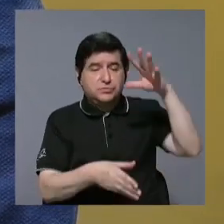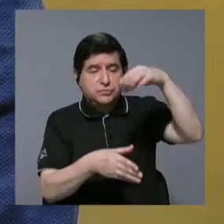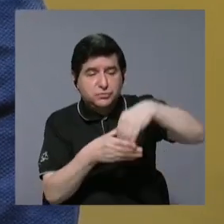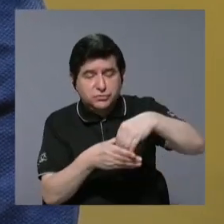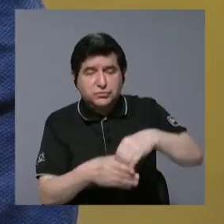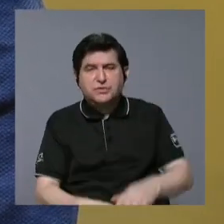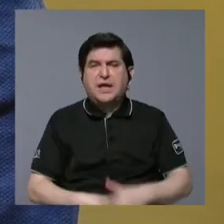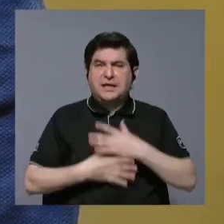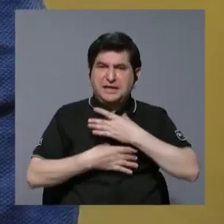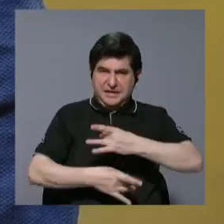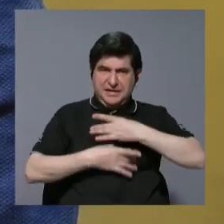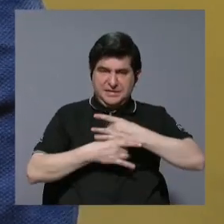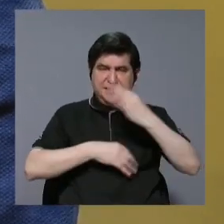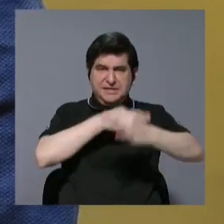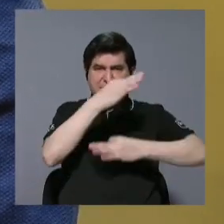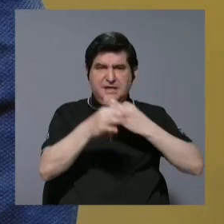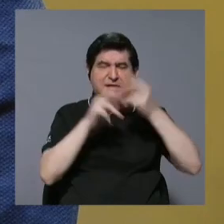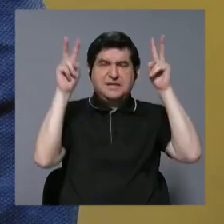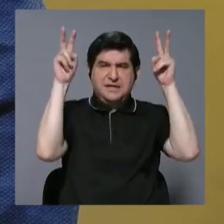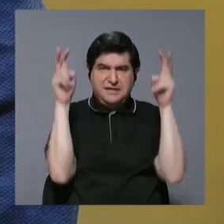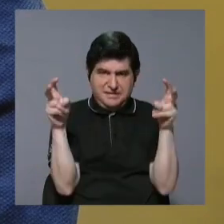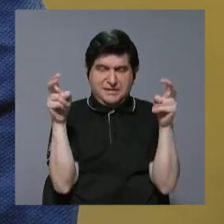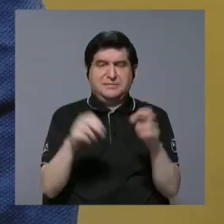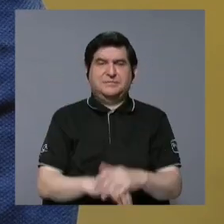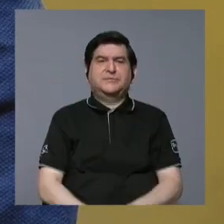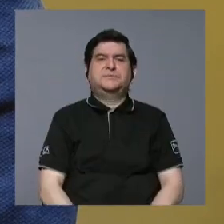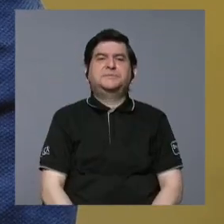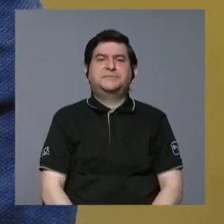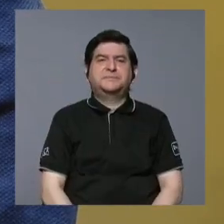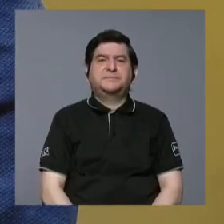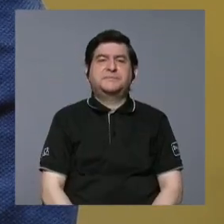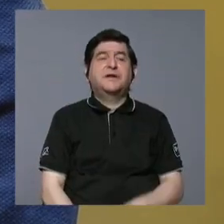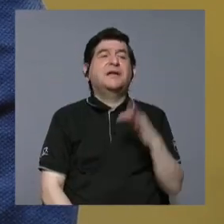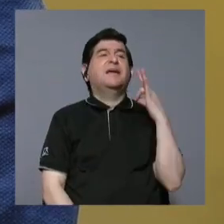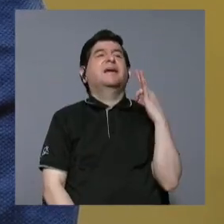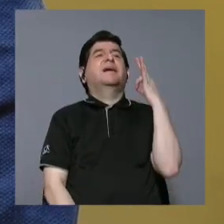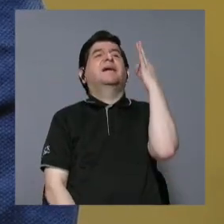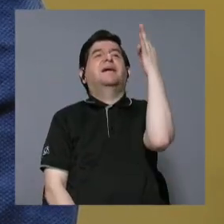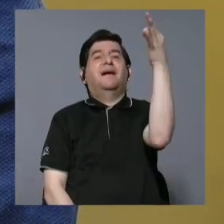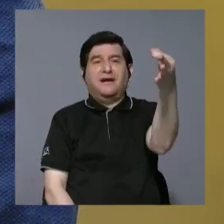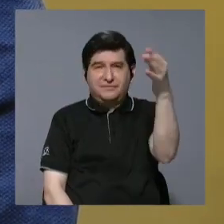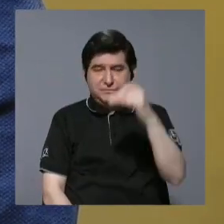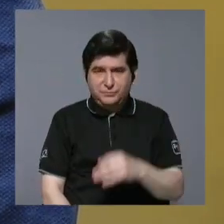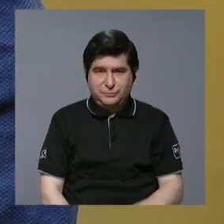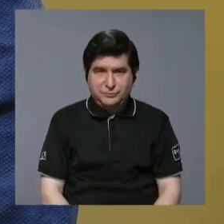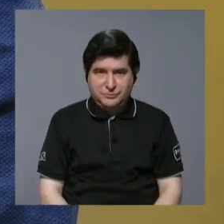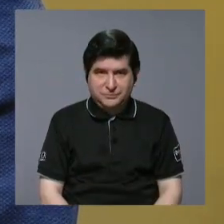atraen este tipo de temas y que a la larga precisamente